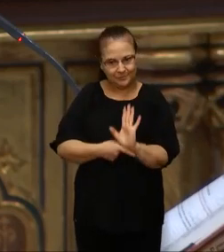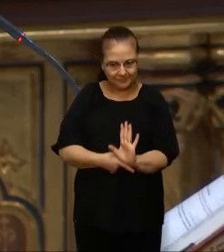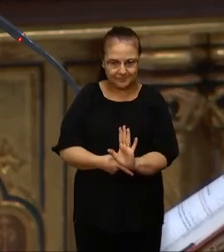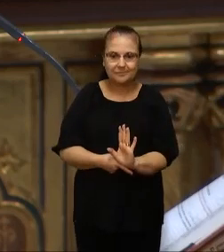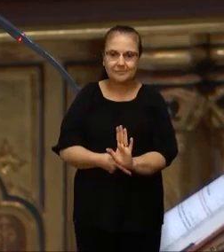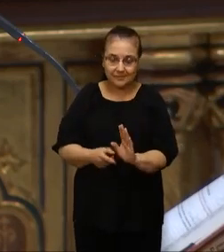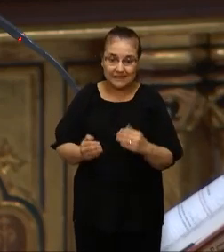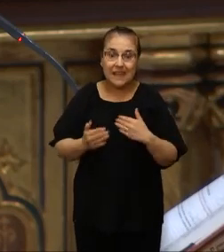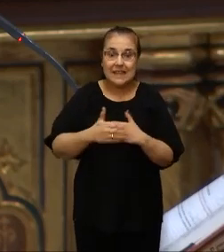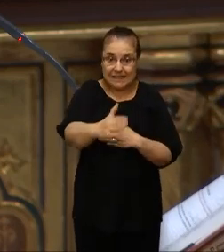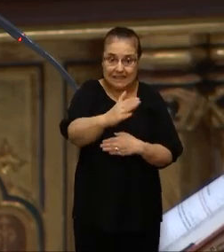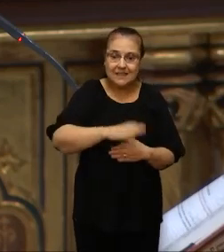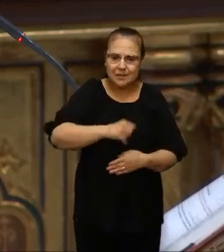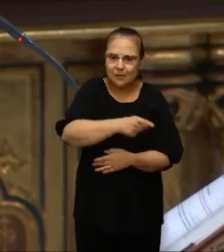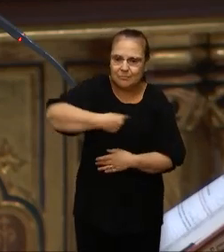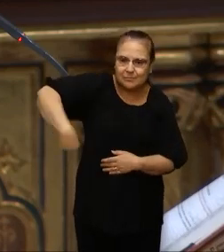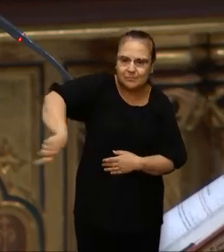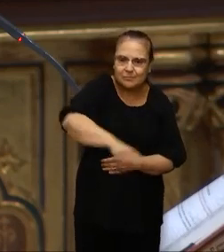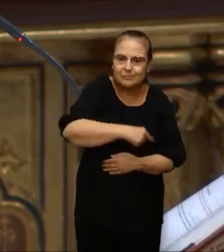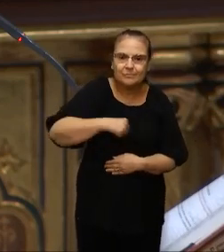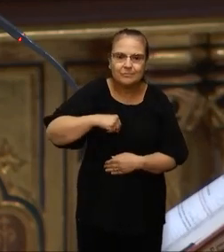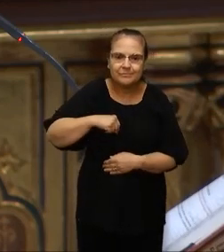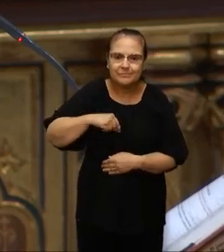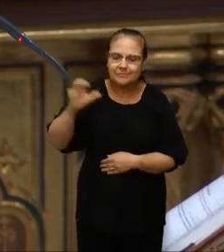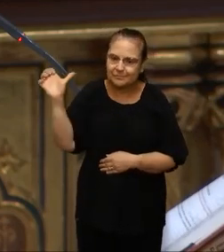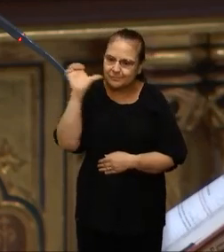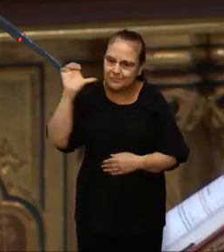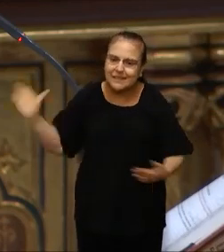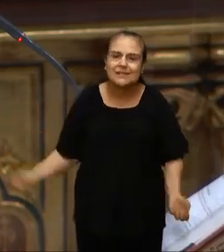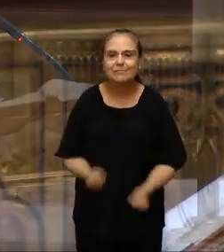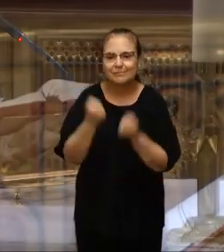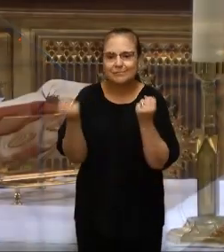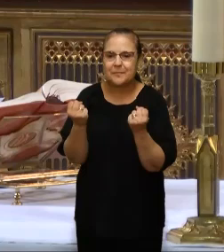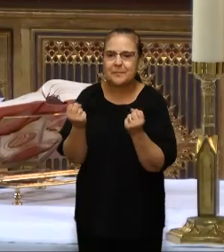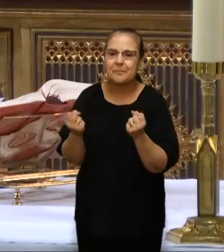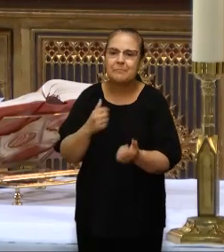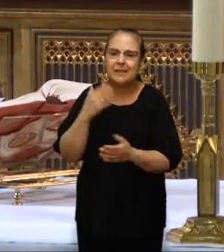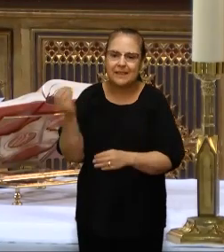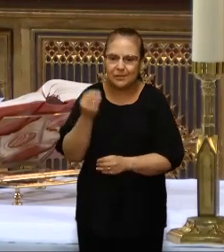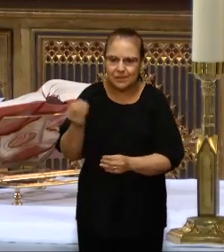te presentamos. Él será para nosotros bebida de salvación.